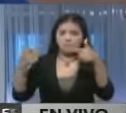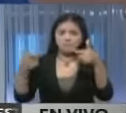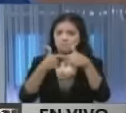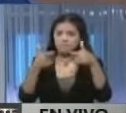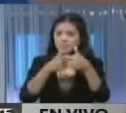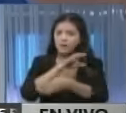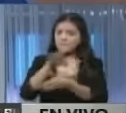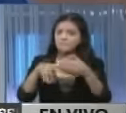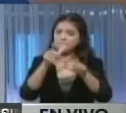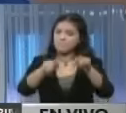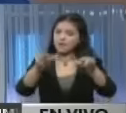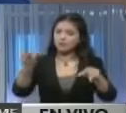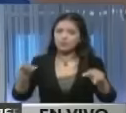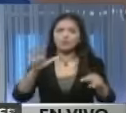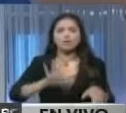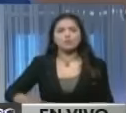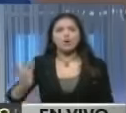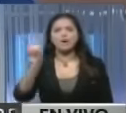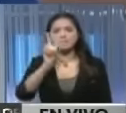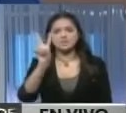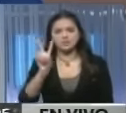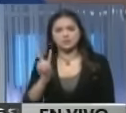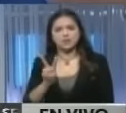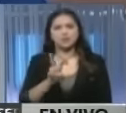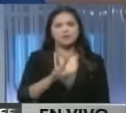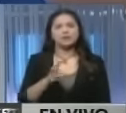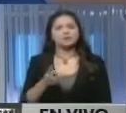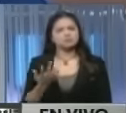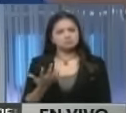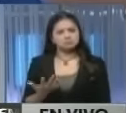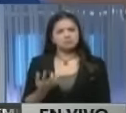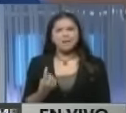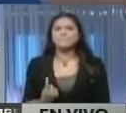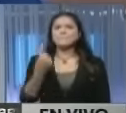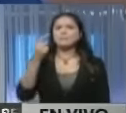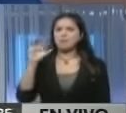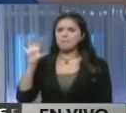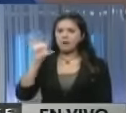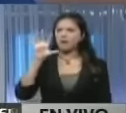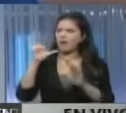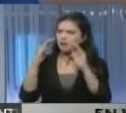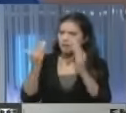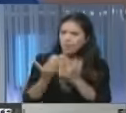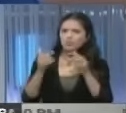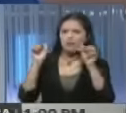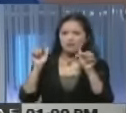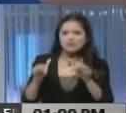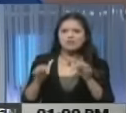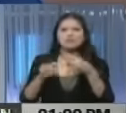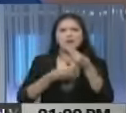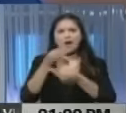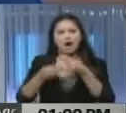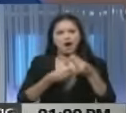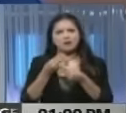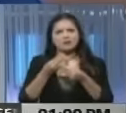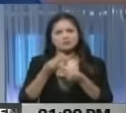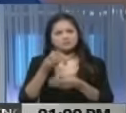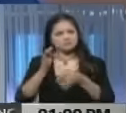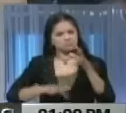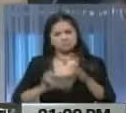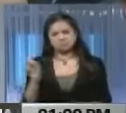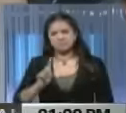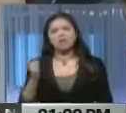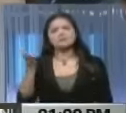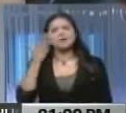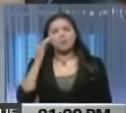hermanos y hermanas en Venezuela. No será el primer país en el mundo donde esto se aplique ni donde esto ocurra.